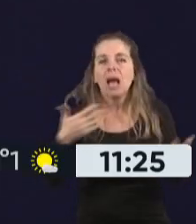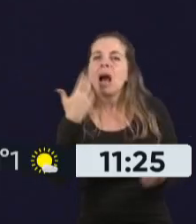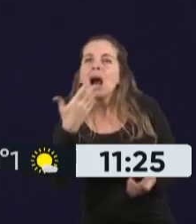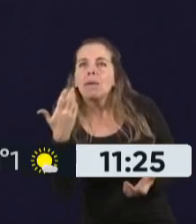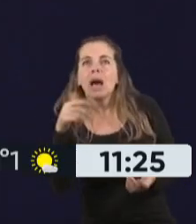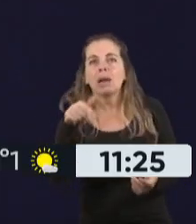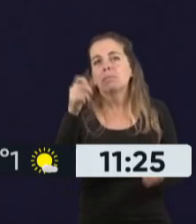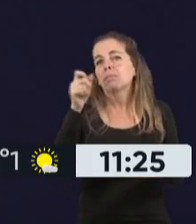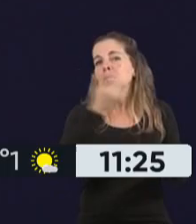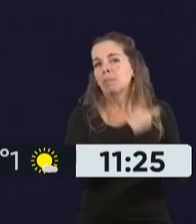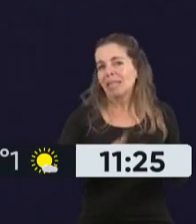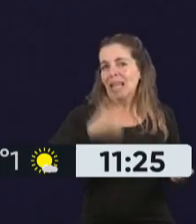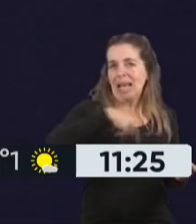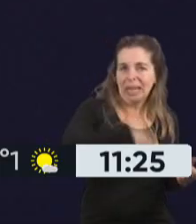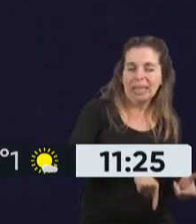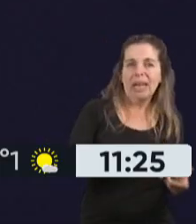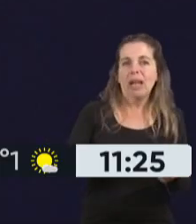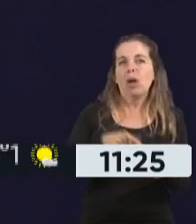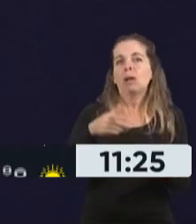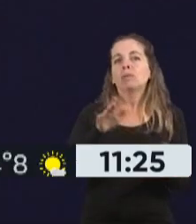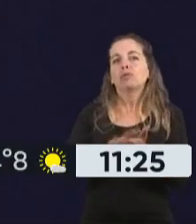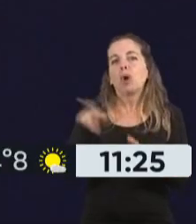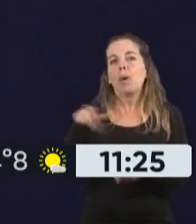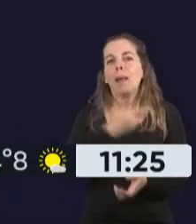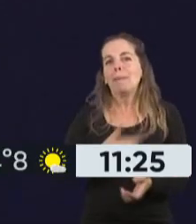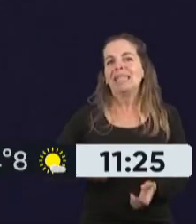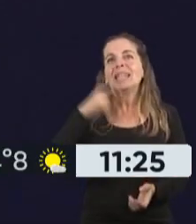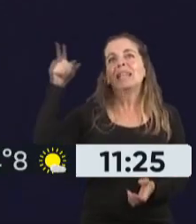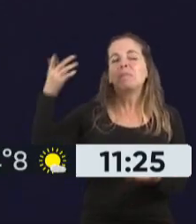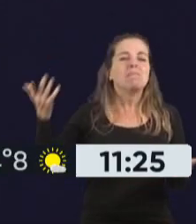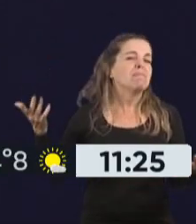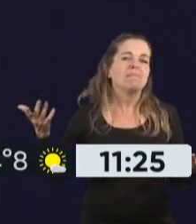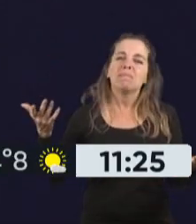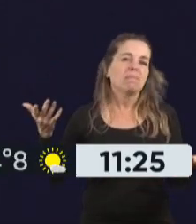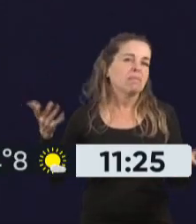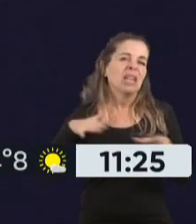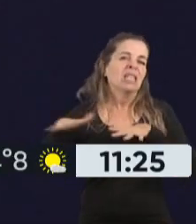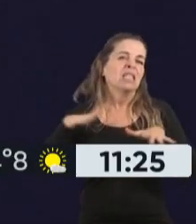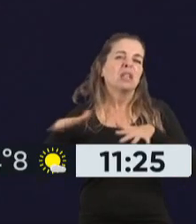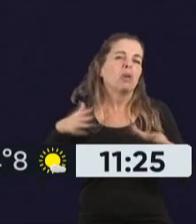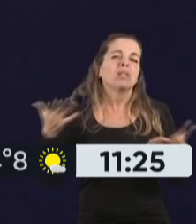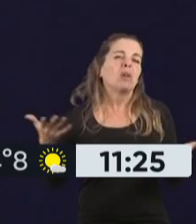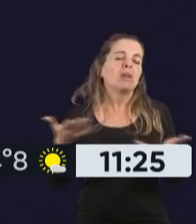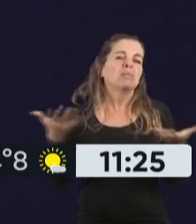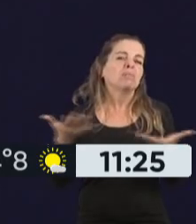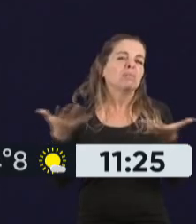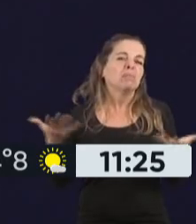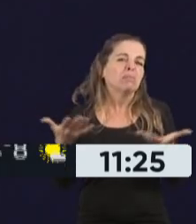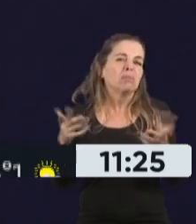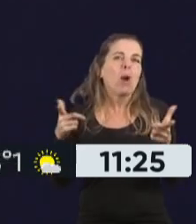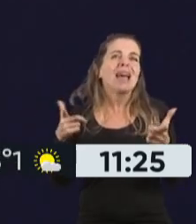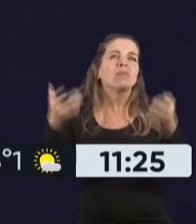con respecto a su par español, queda en el marco del mismo debate que no va a llegar a ningún punto común porque no lo